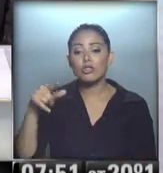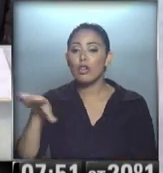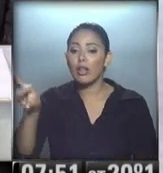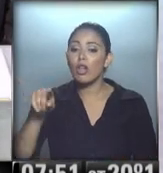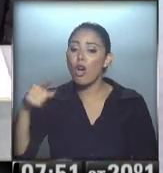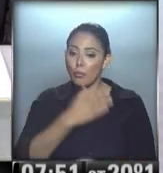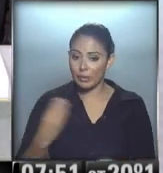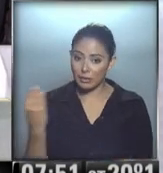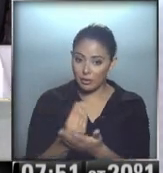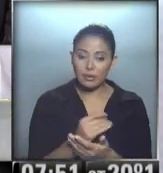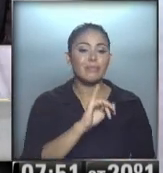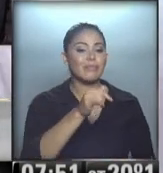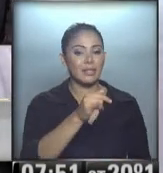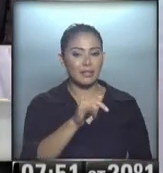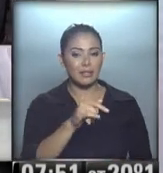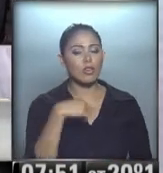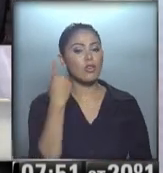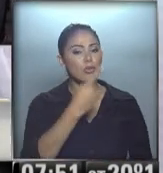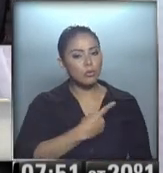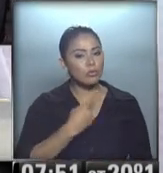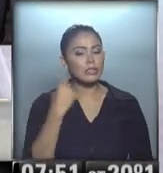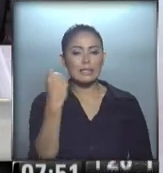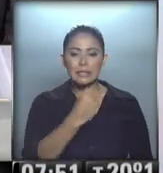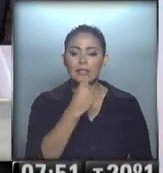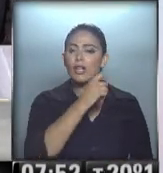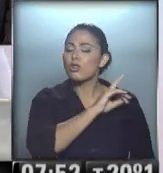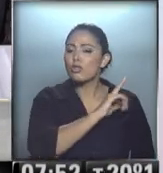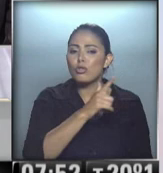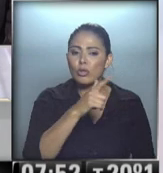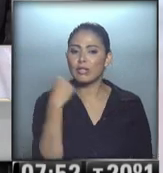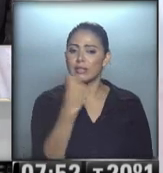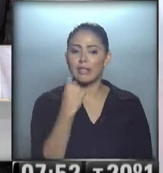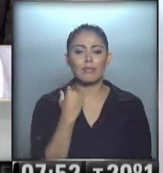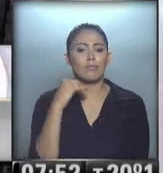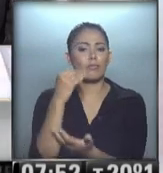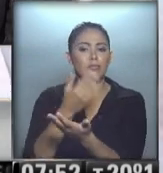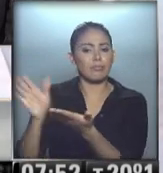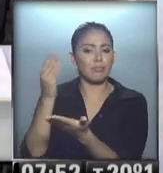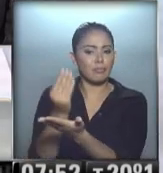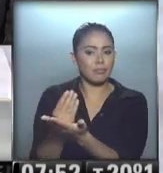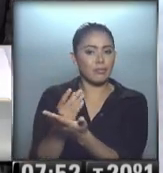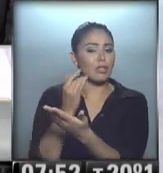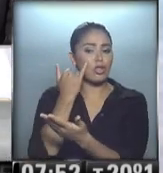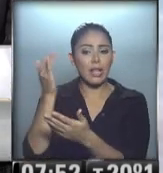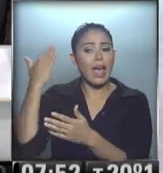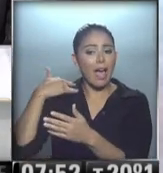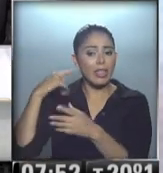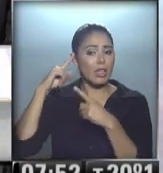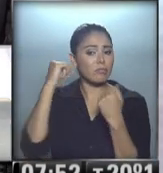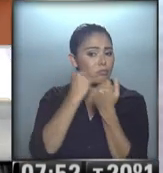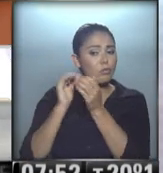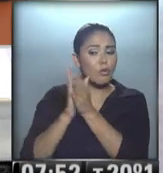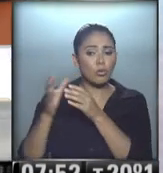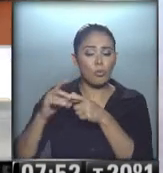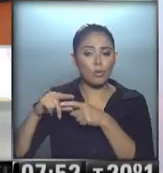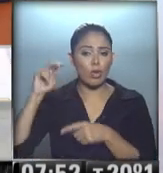nuevo presidente. Exacto. No es intención de nadie ocupar un espacio que fue acordado con el radicalismo. Eso